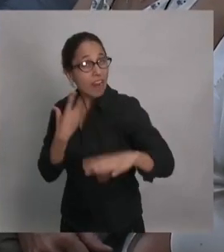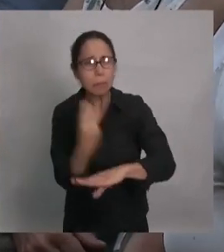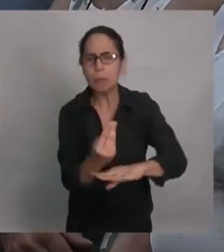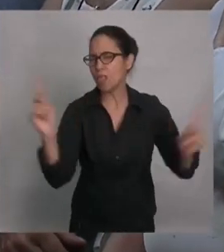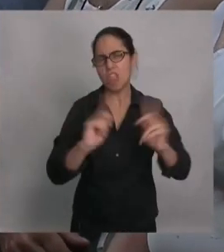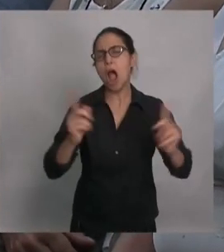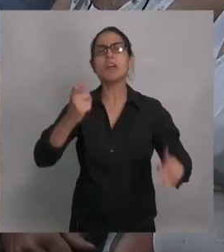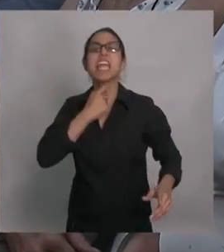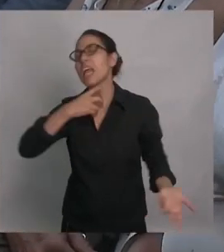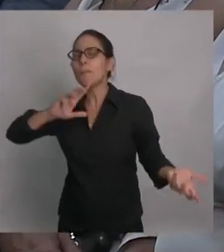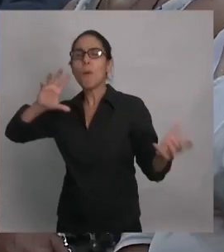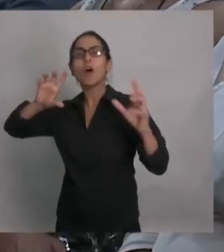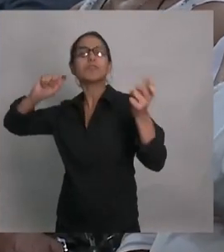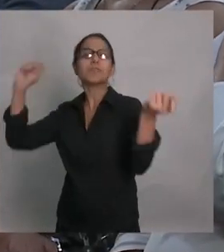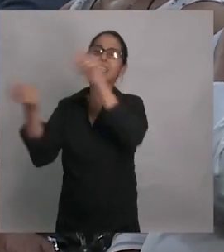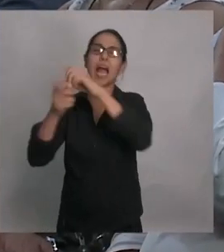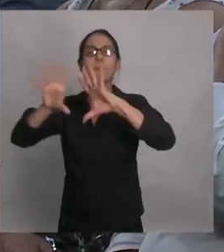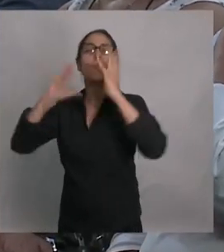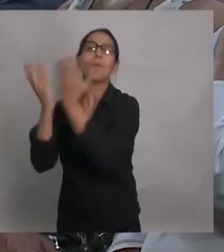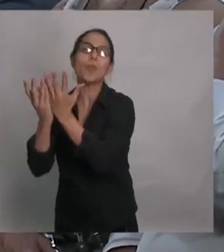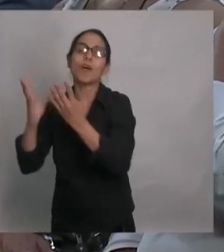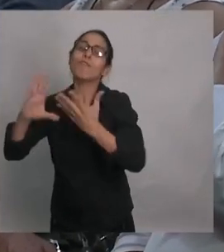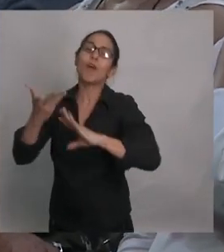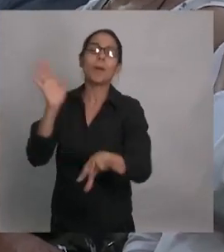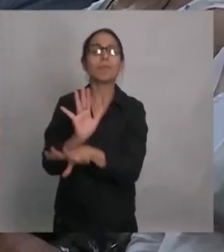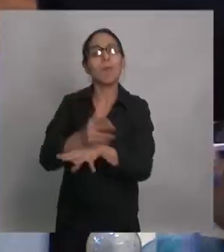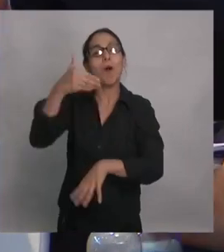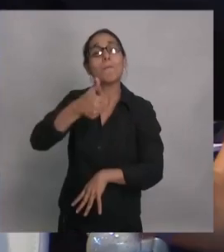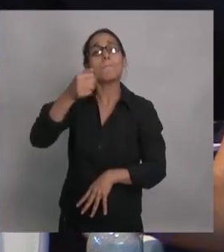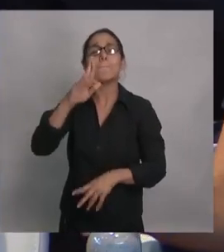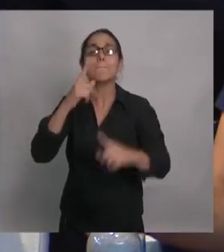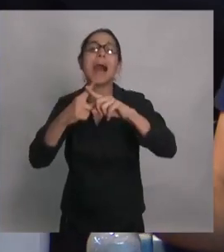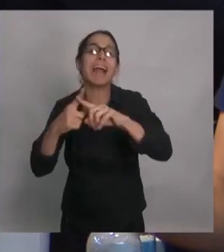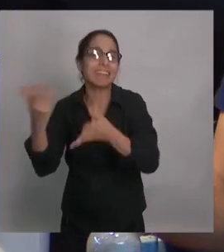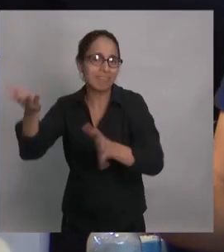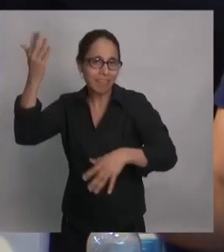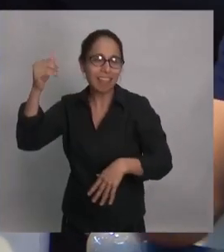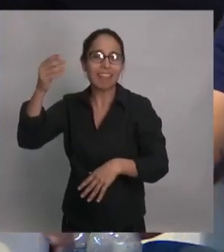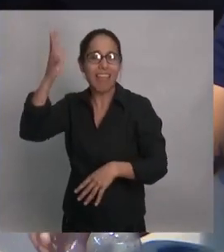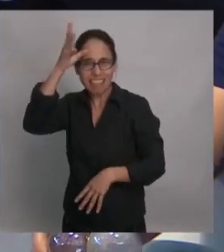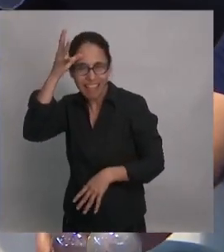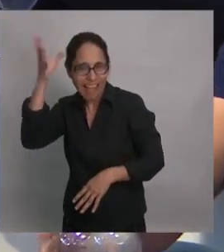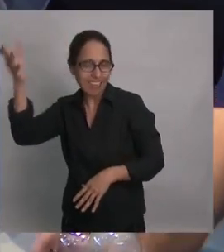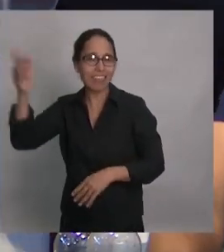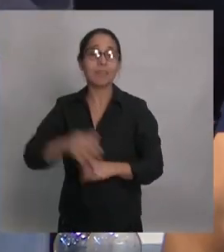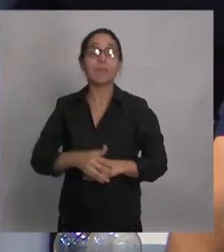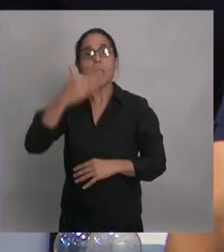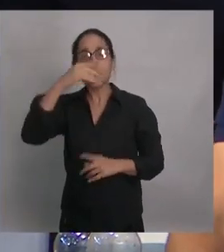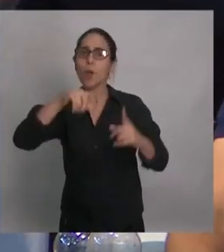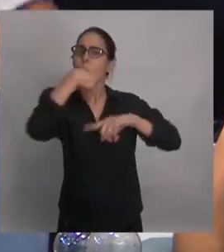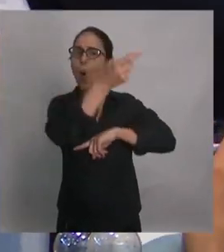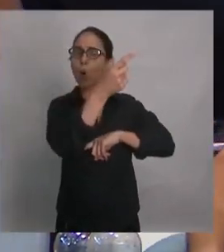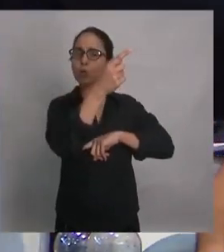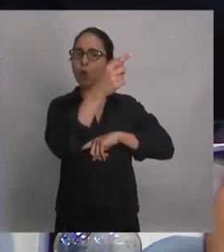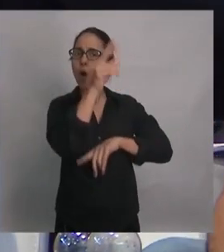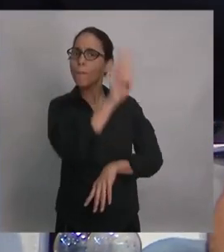Idea medio de los postmarxistas italianos. Y después apareció por Venezuela otro gran